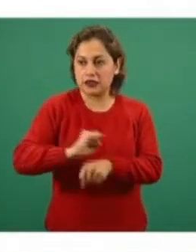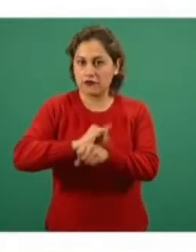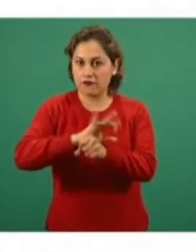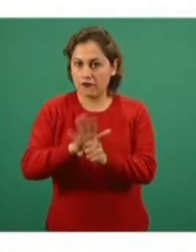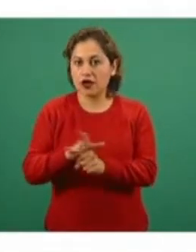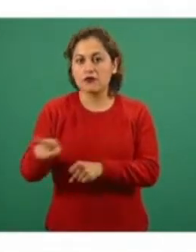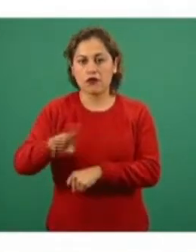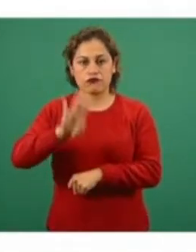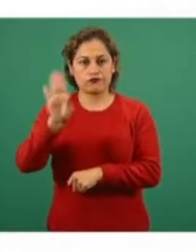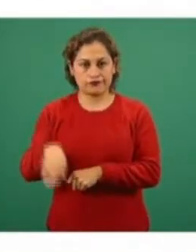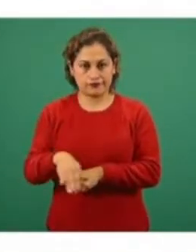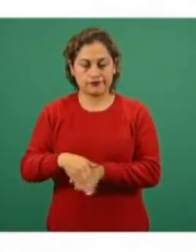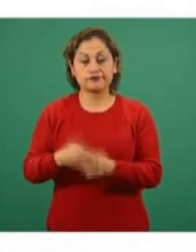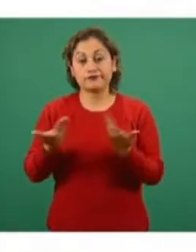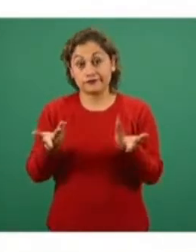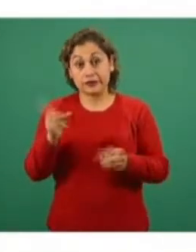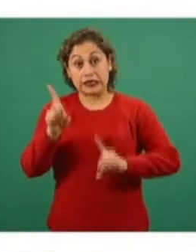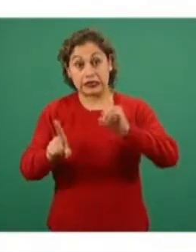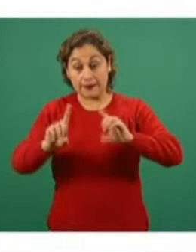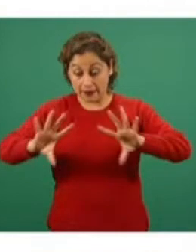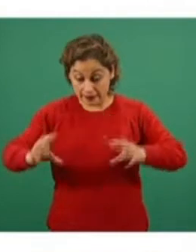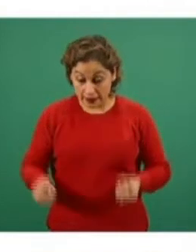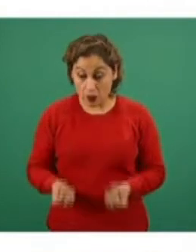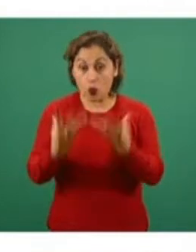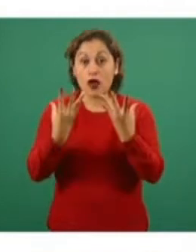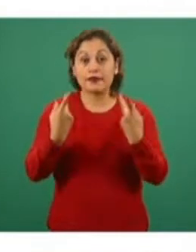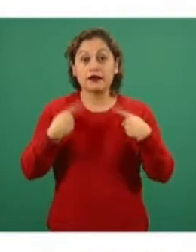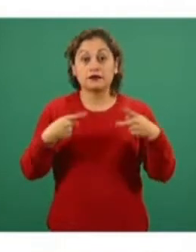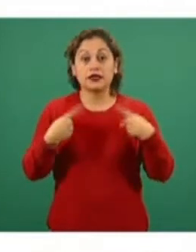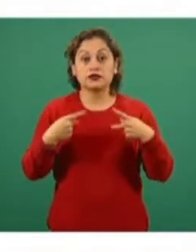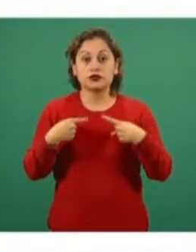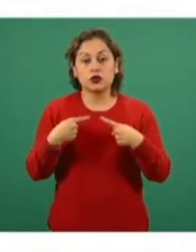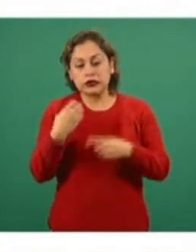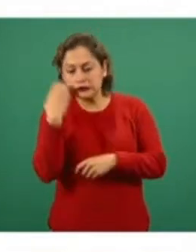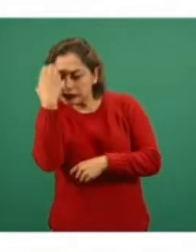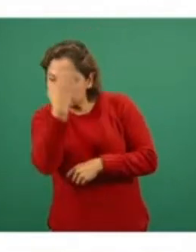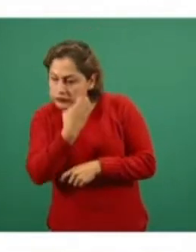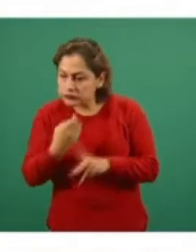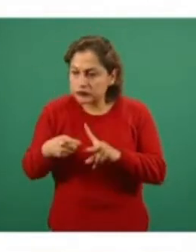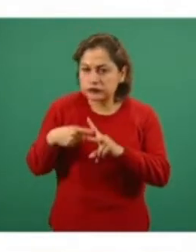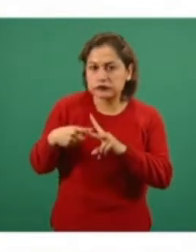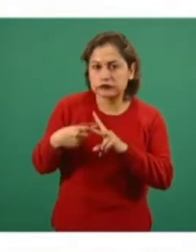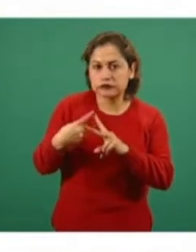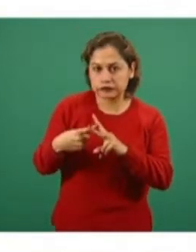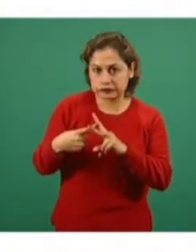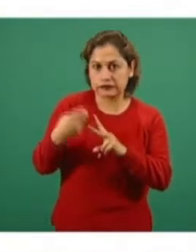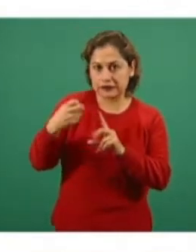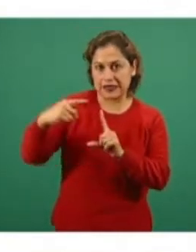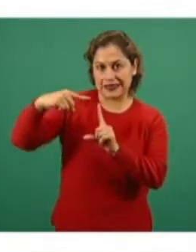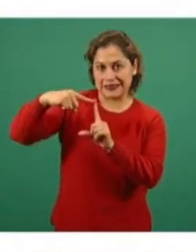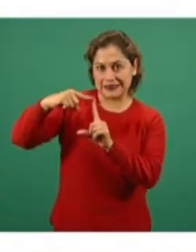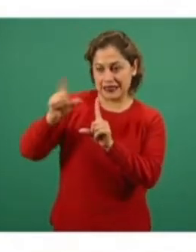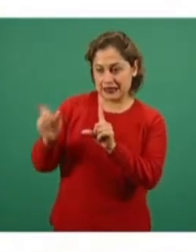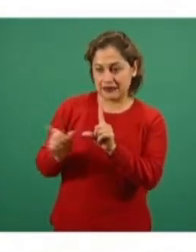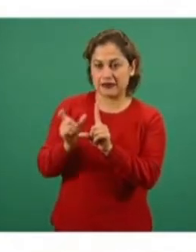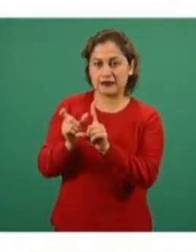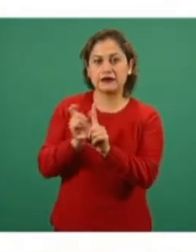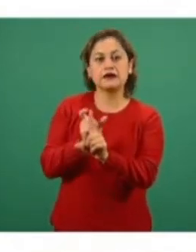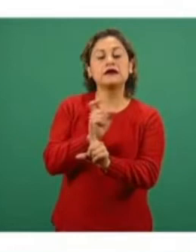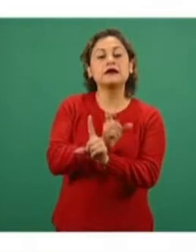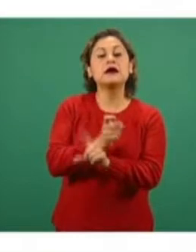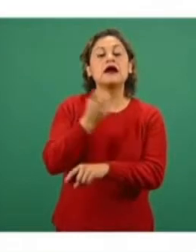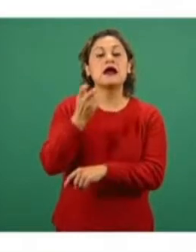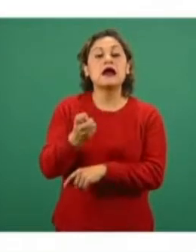de cuánta gente se estudió y se confirmó, y eso es el denominador, y el numerador es el número de defunciones